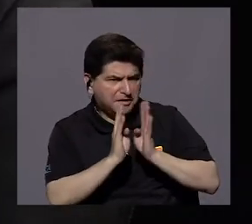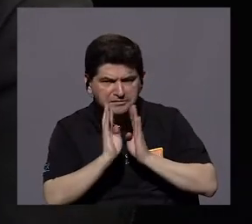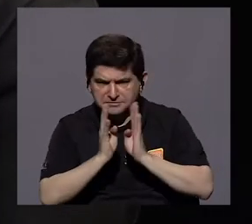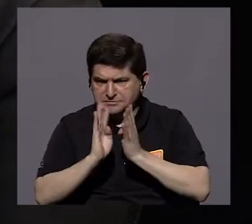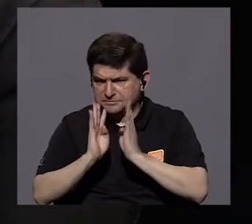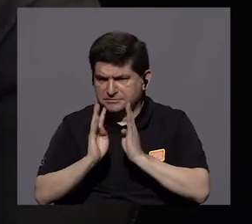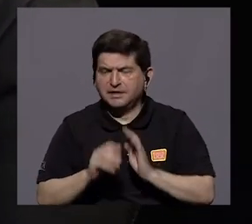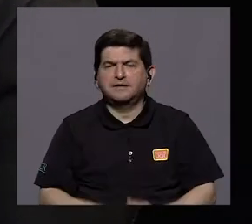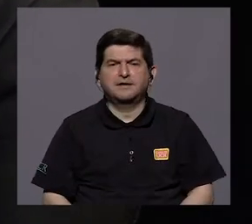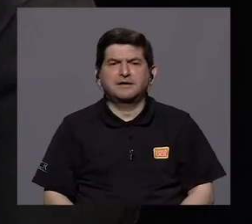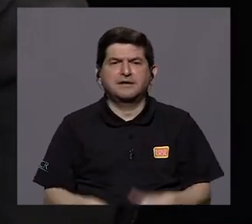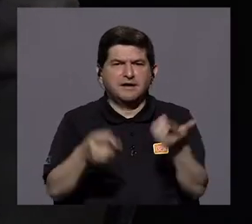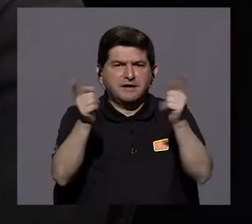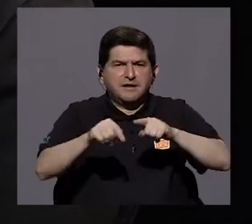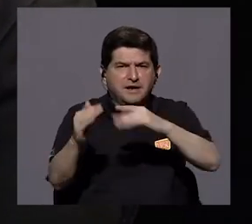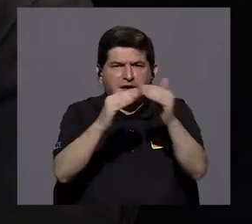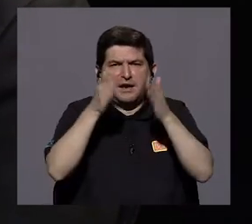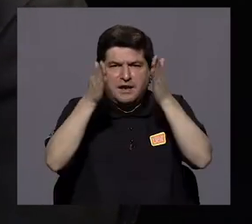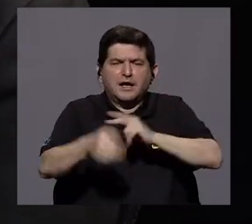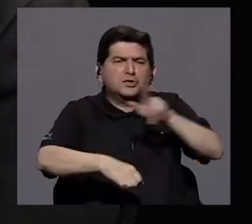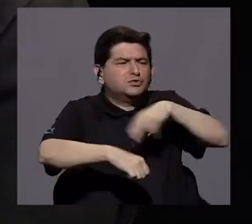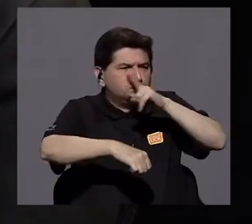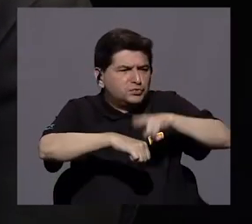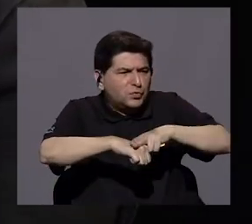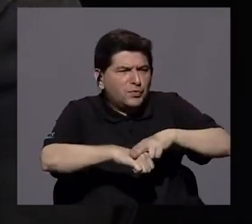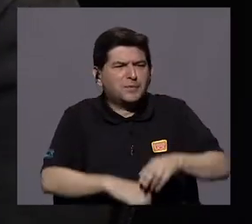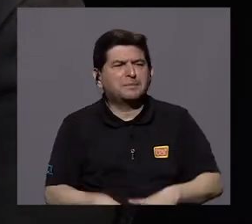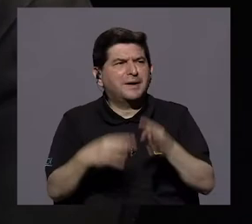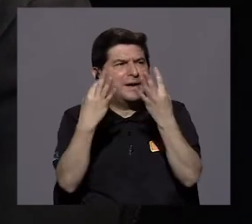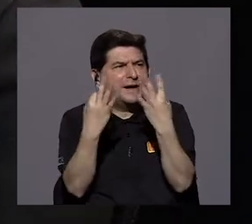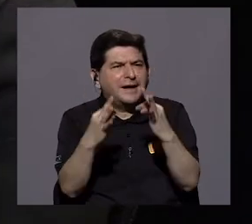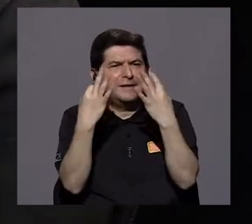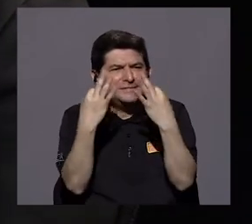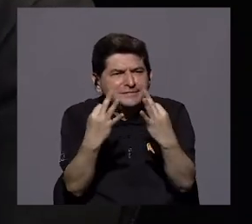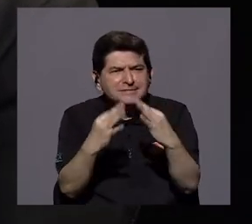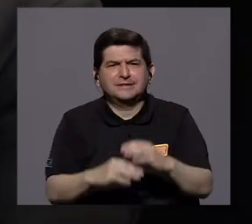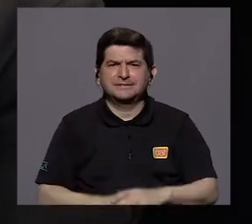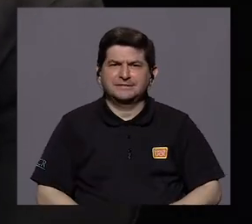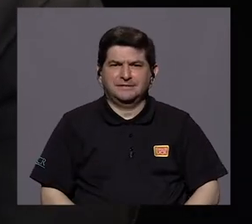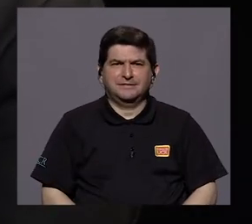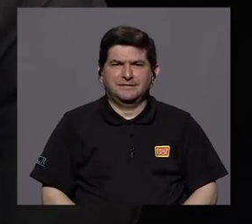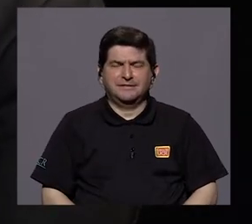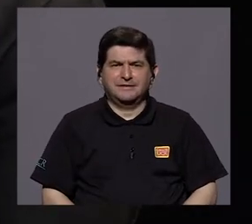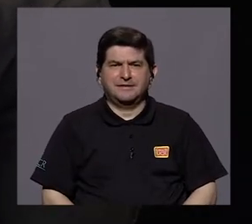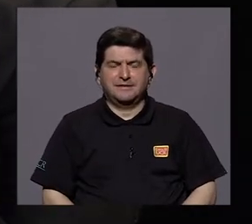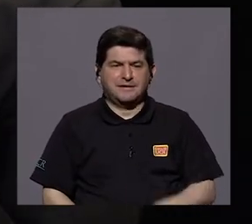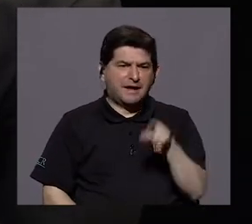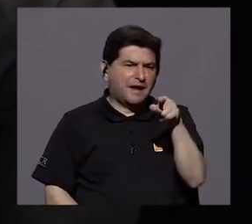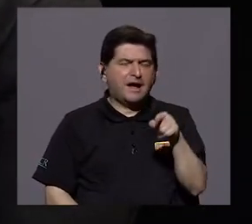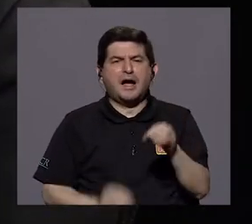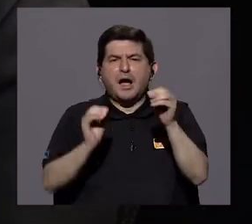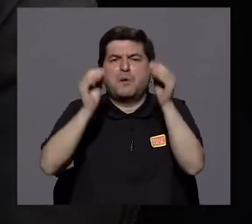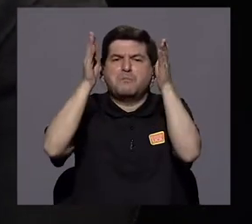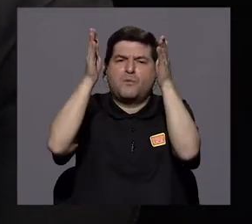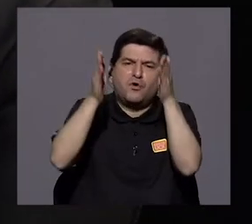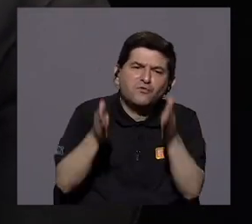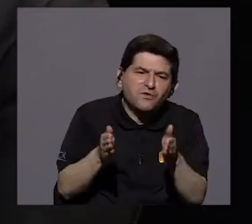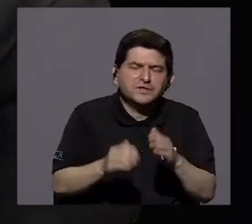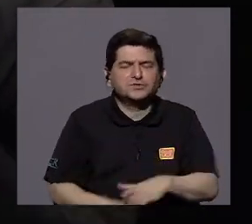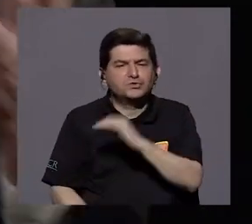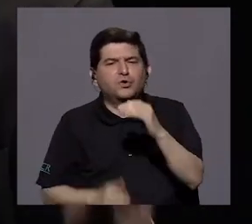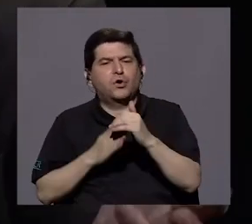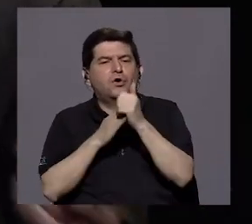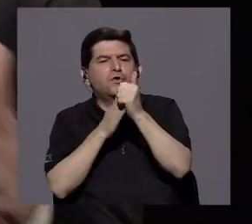conversan con los ciudadanos. Normalmente siempre se busca la presencia del maestro, profesor,